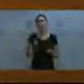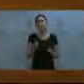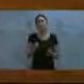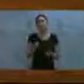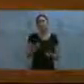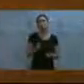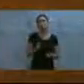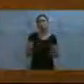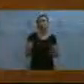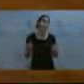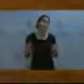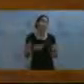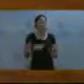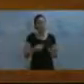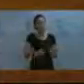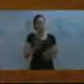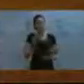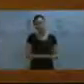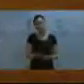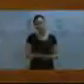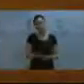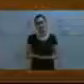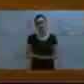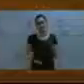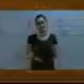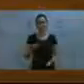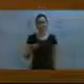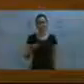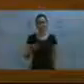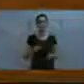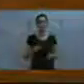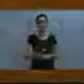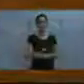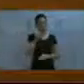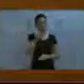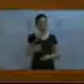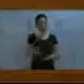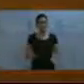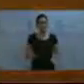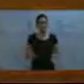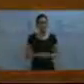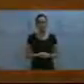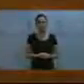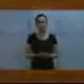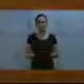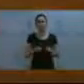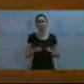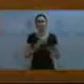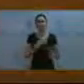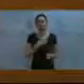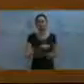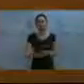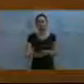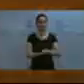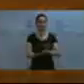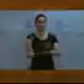poder evaluar. Pero nosotros, nuestro grupo parlamentario, sintiéndolo mucho y por coherencia política, simple y llanamente, y